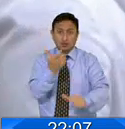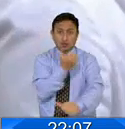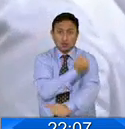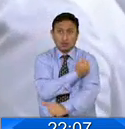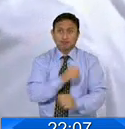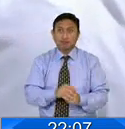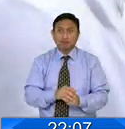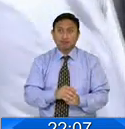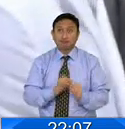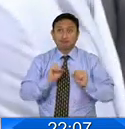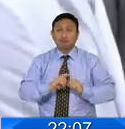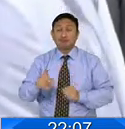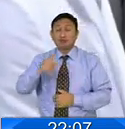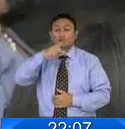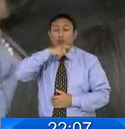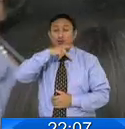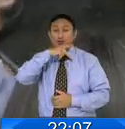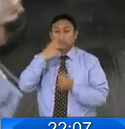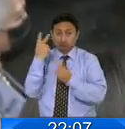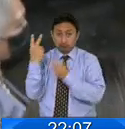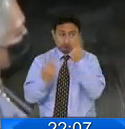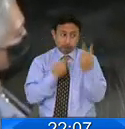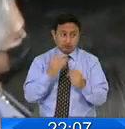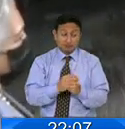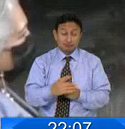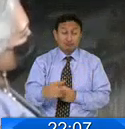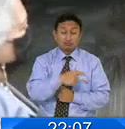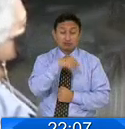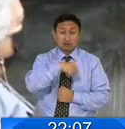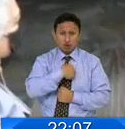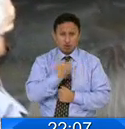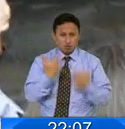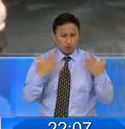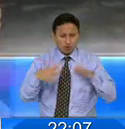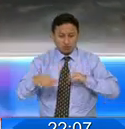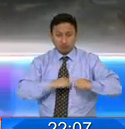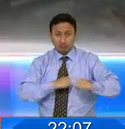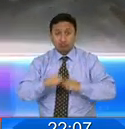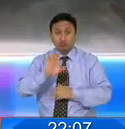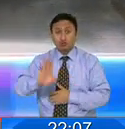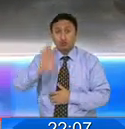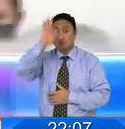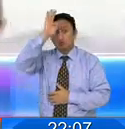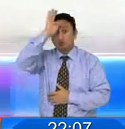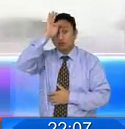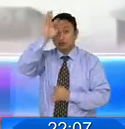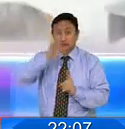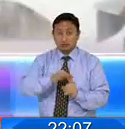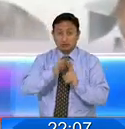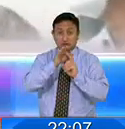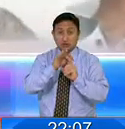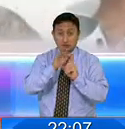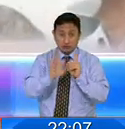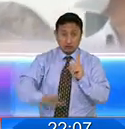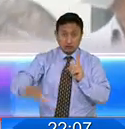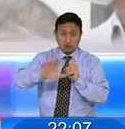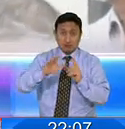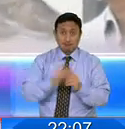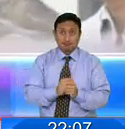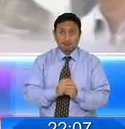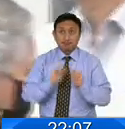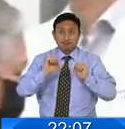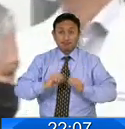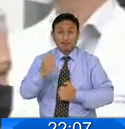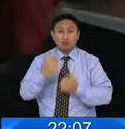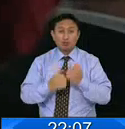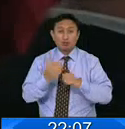de su recorrido en Puerto Viejo, Lasso indicó que hará todo lo necesario para que el hospital de especialidades de esa ciudad, afectado